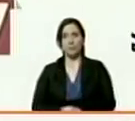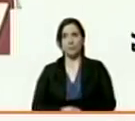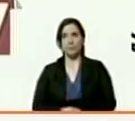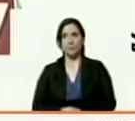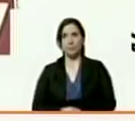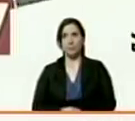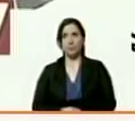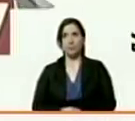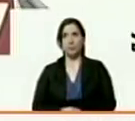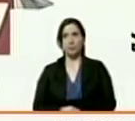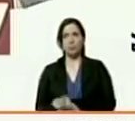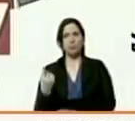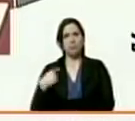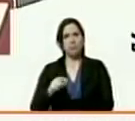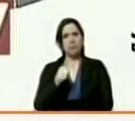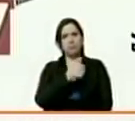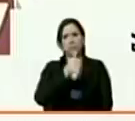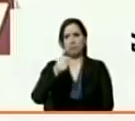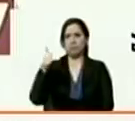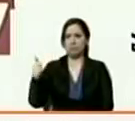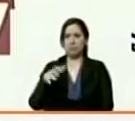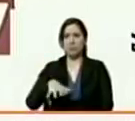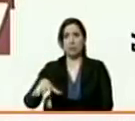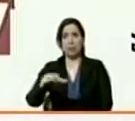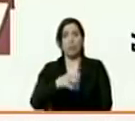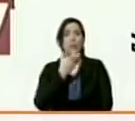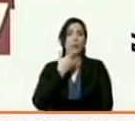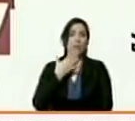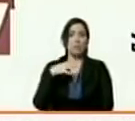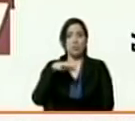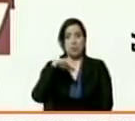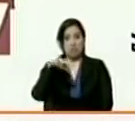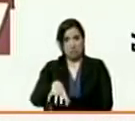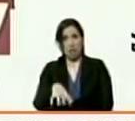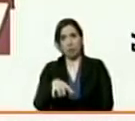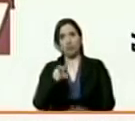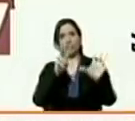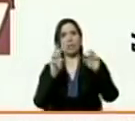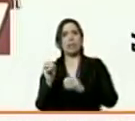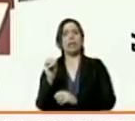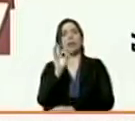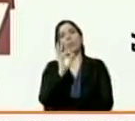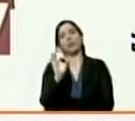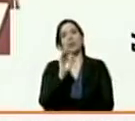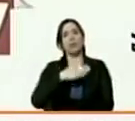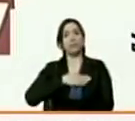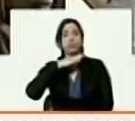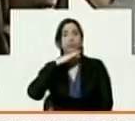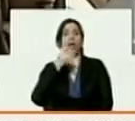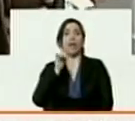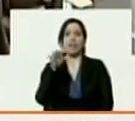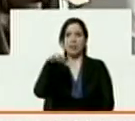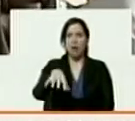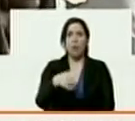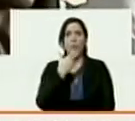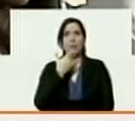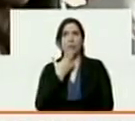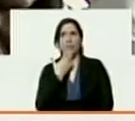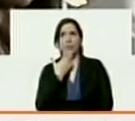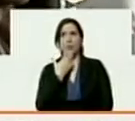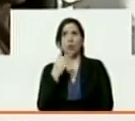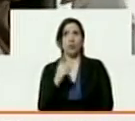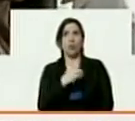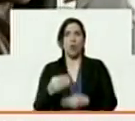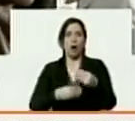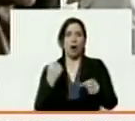cuánto tiene cada estado. Hay estado que pudiera tener el 70%. Hay estado, y no porque no haga el